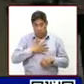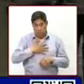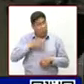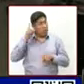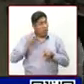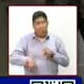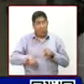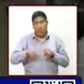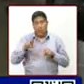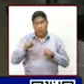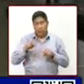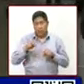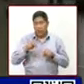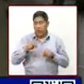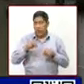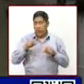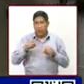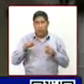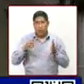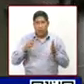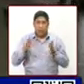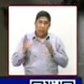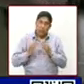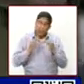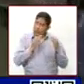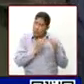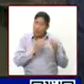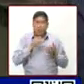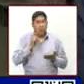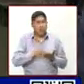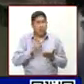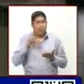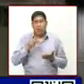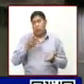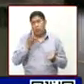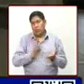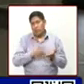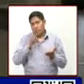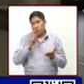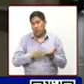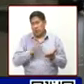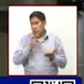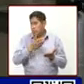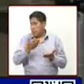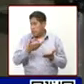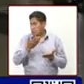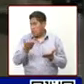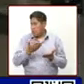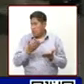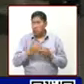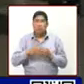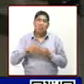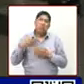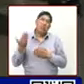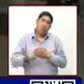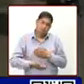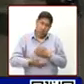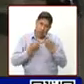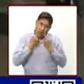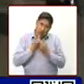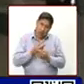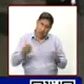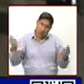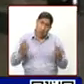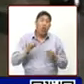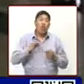persona no estará presente en la ciudad. Por eso no firmé esta invitación a declarar,